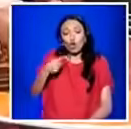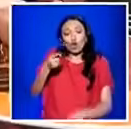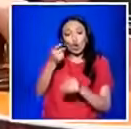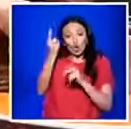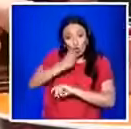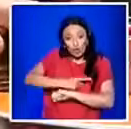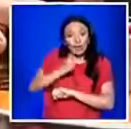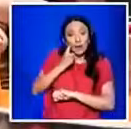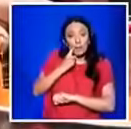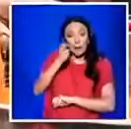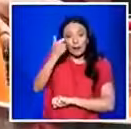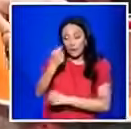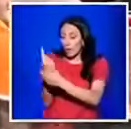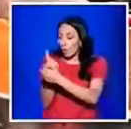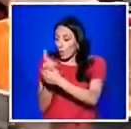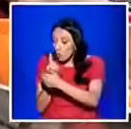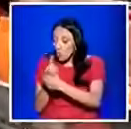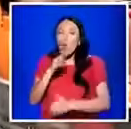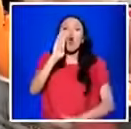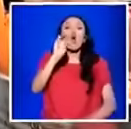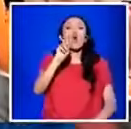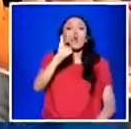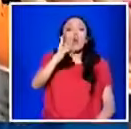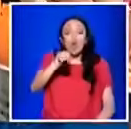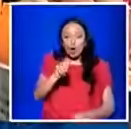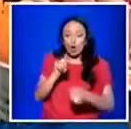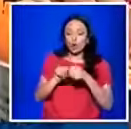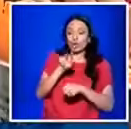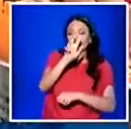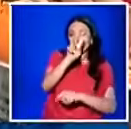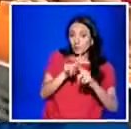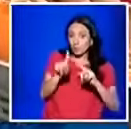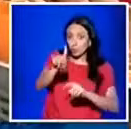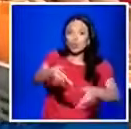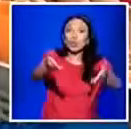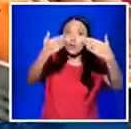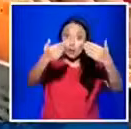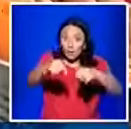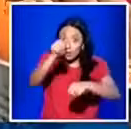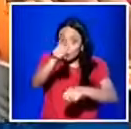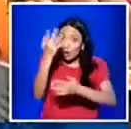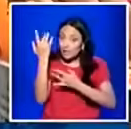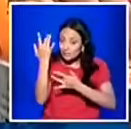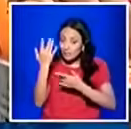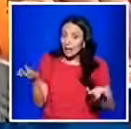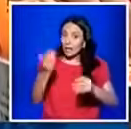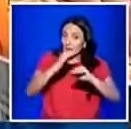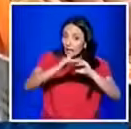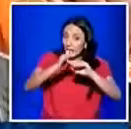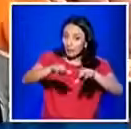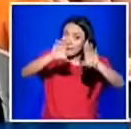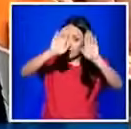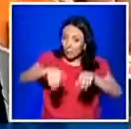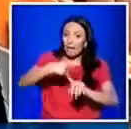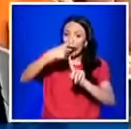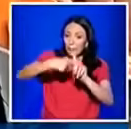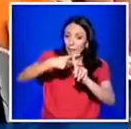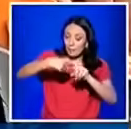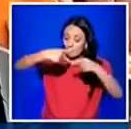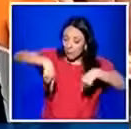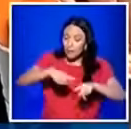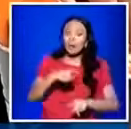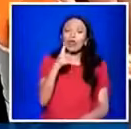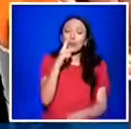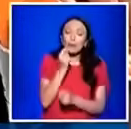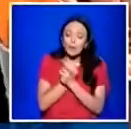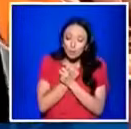del Padre un buen morocón. Un 3 en 1, pero vendrán, les espero. Invitados acá al mercado Iñaquito,